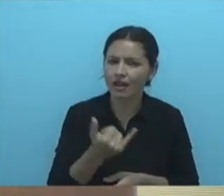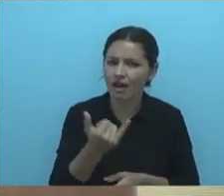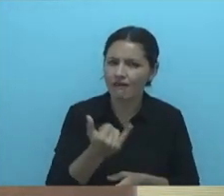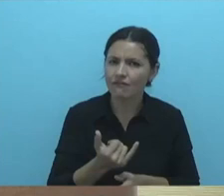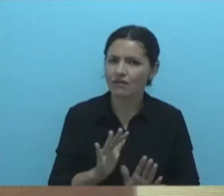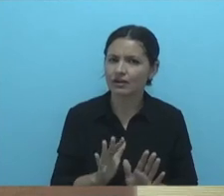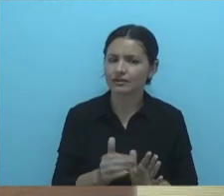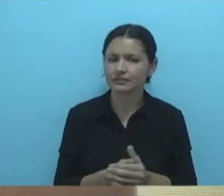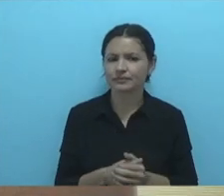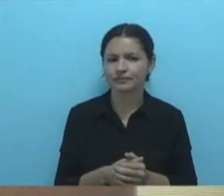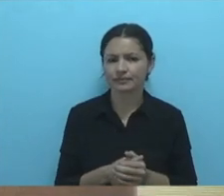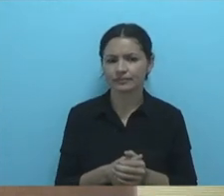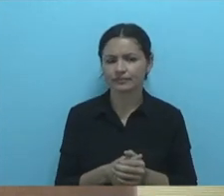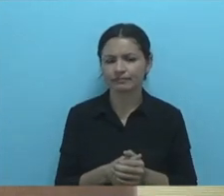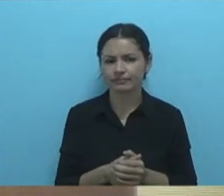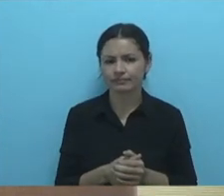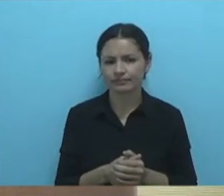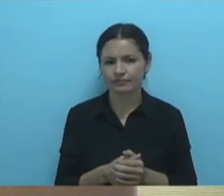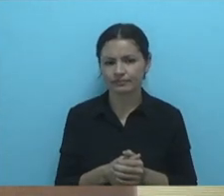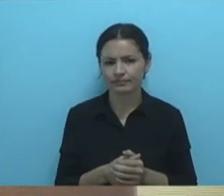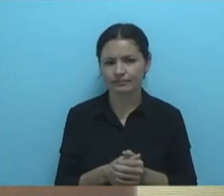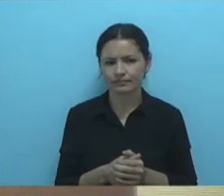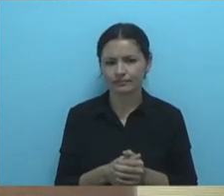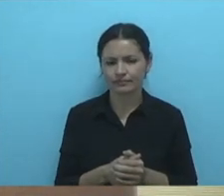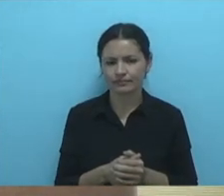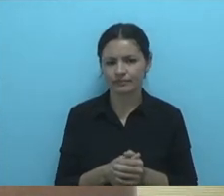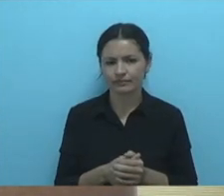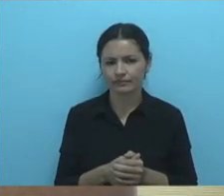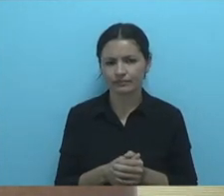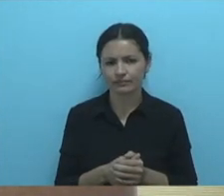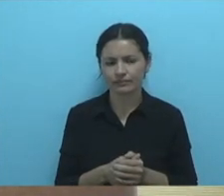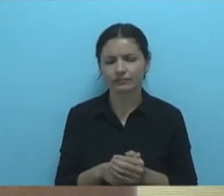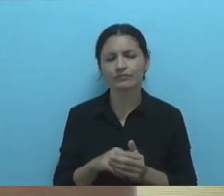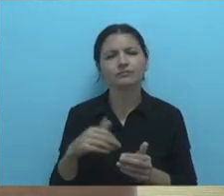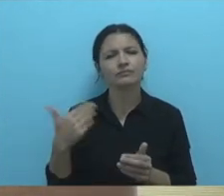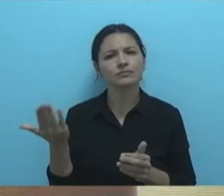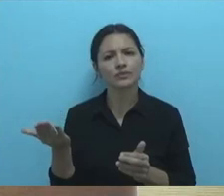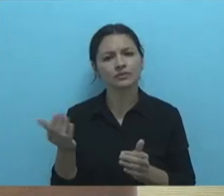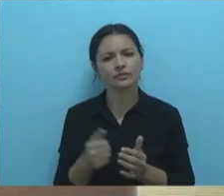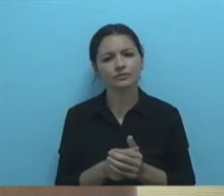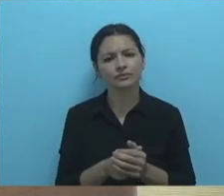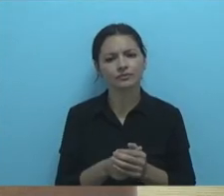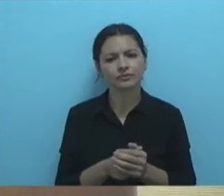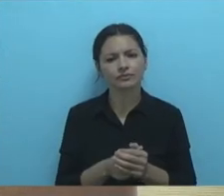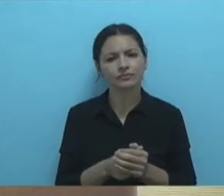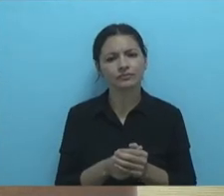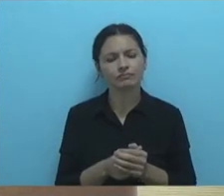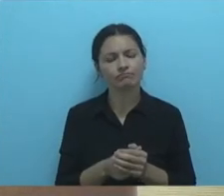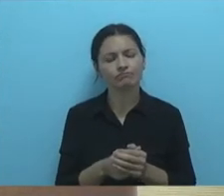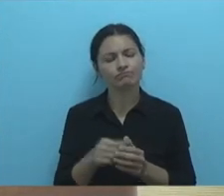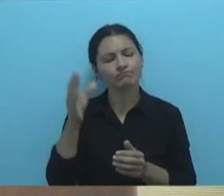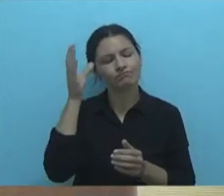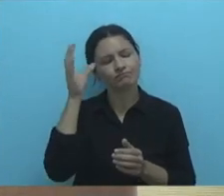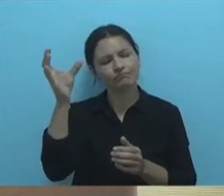no sabían En qué creer ni que seguir por eso señor presidente recordar